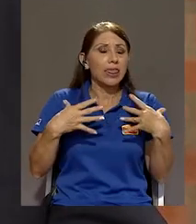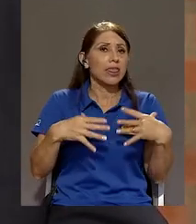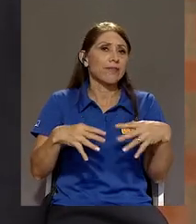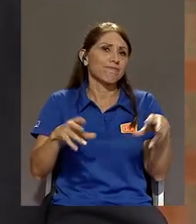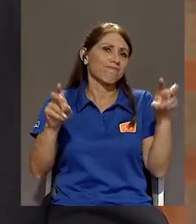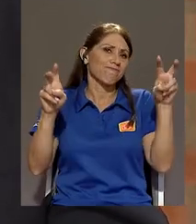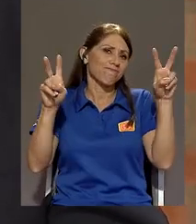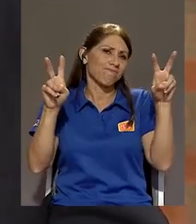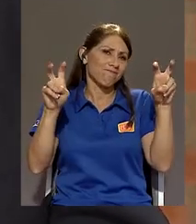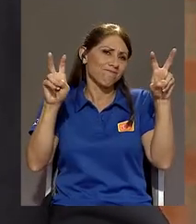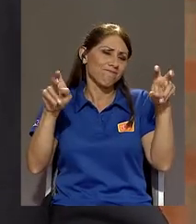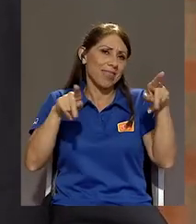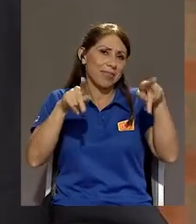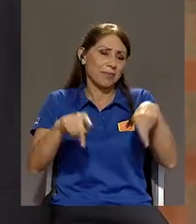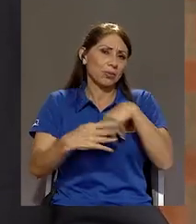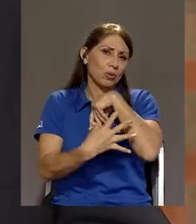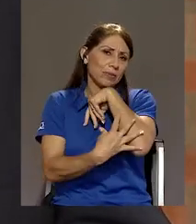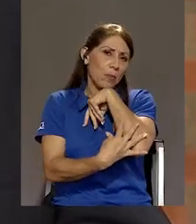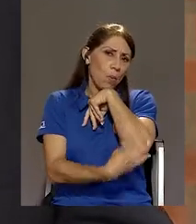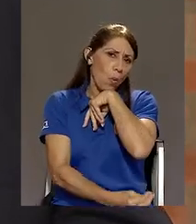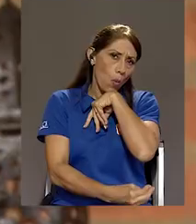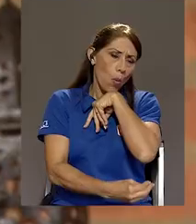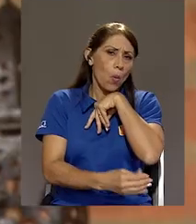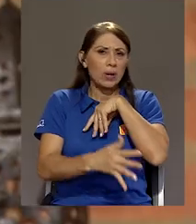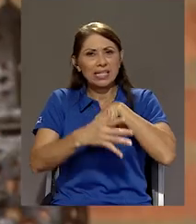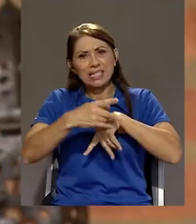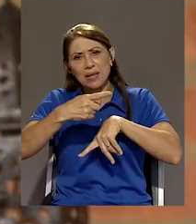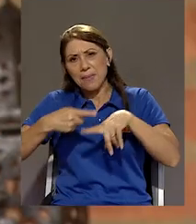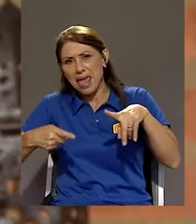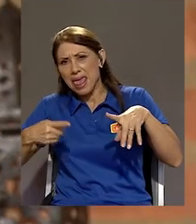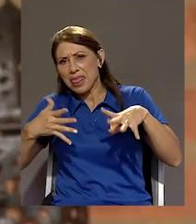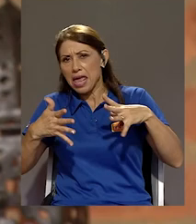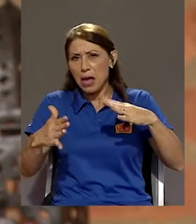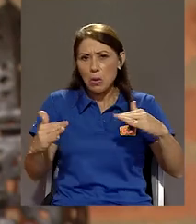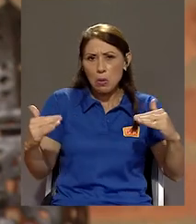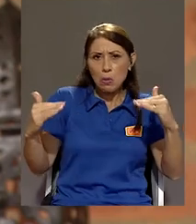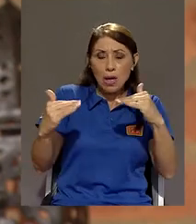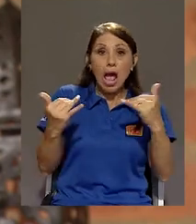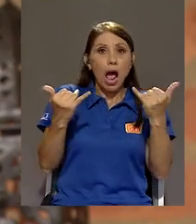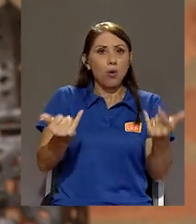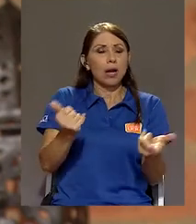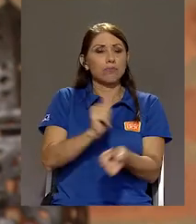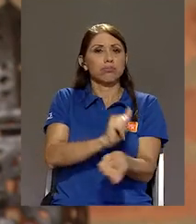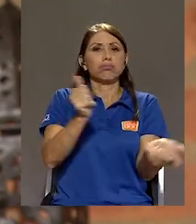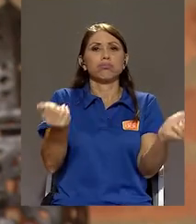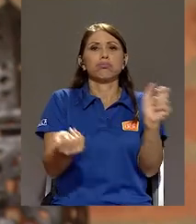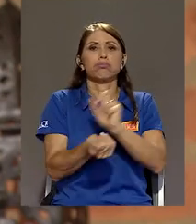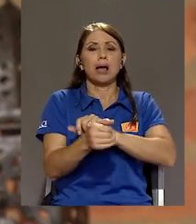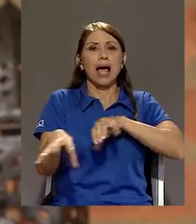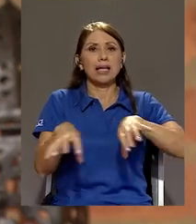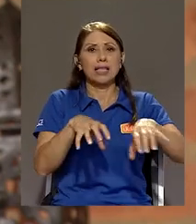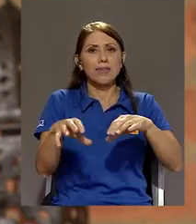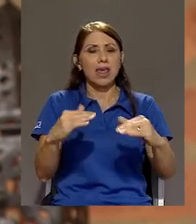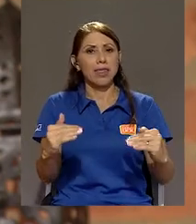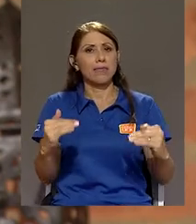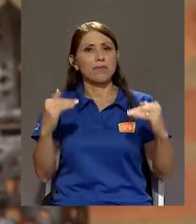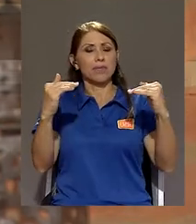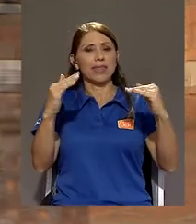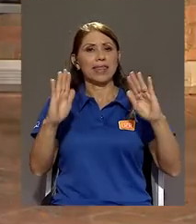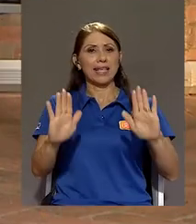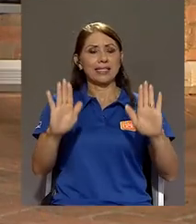actividad de pobres y de clase media, en actividad de excelencia, y en estos días